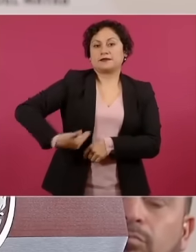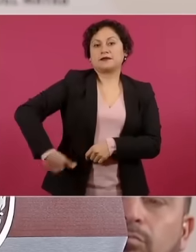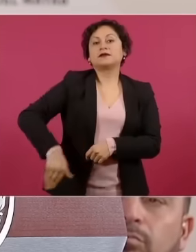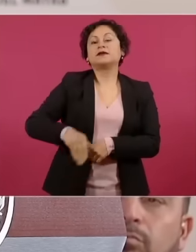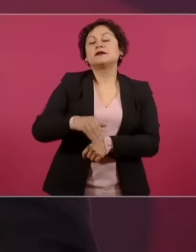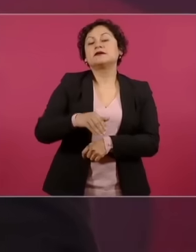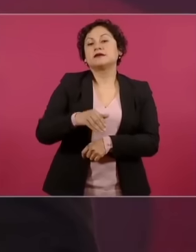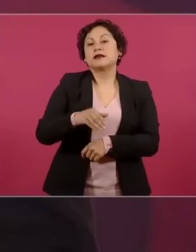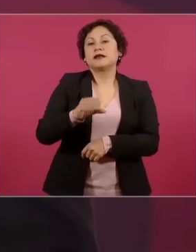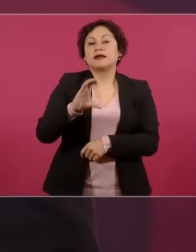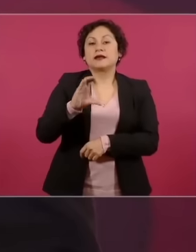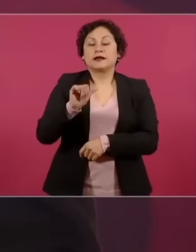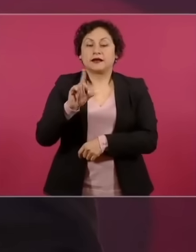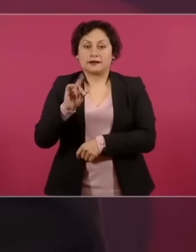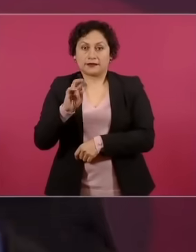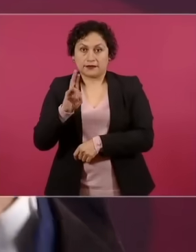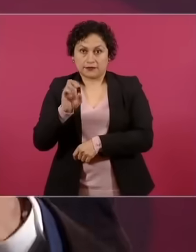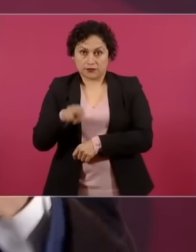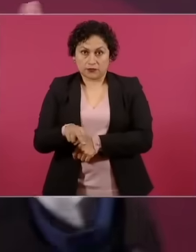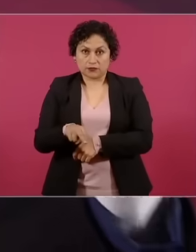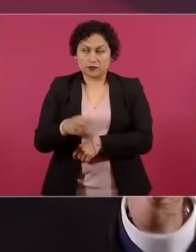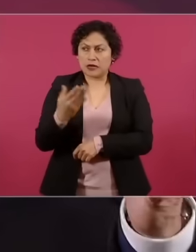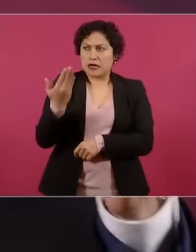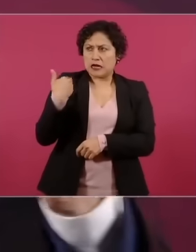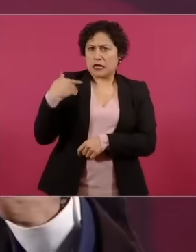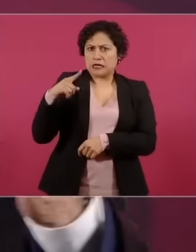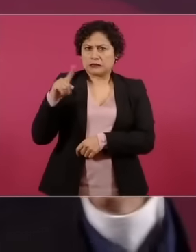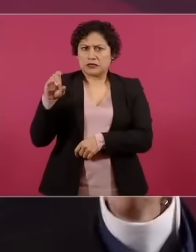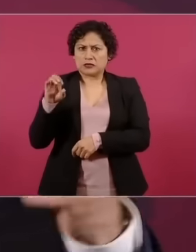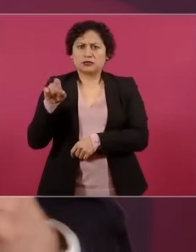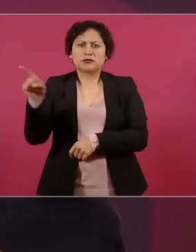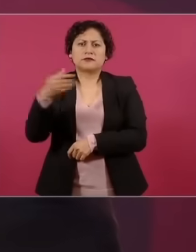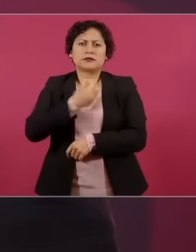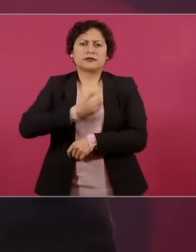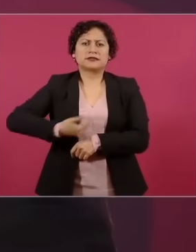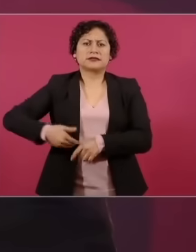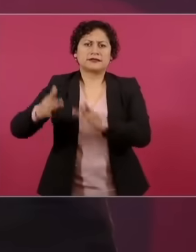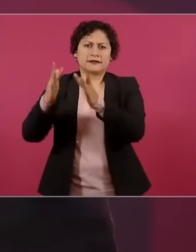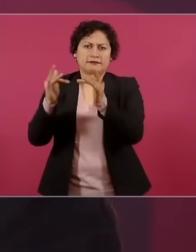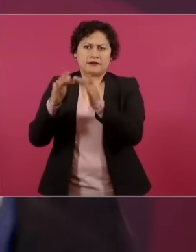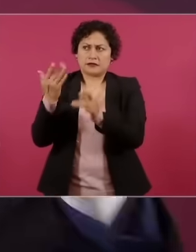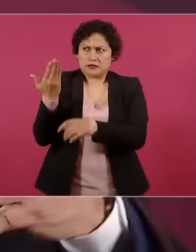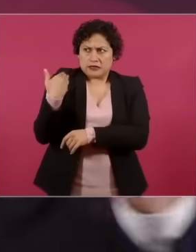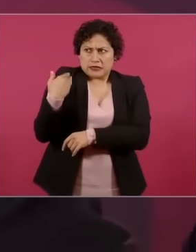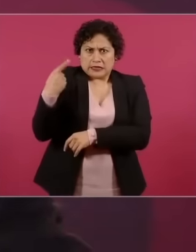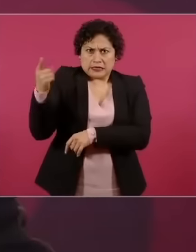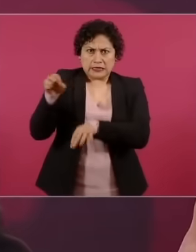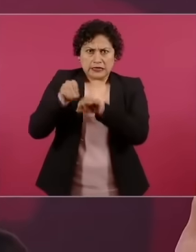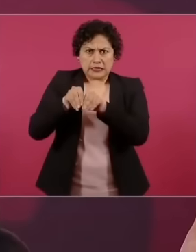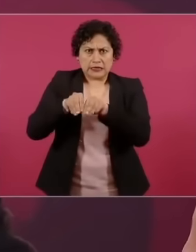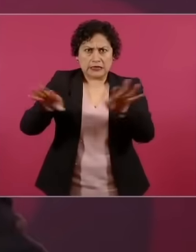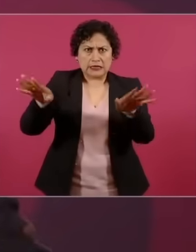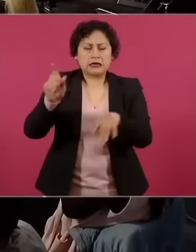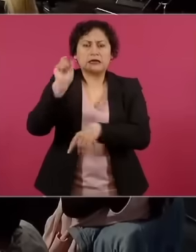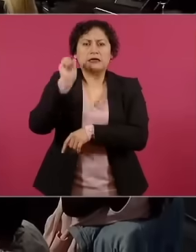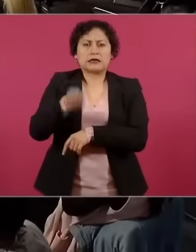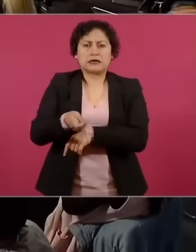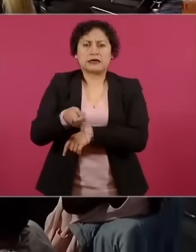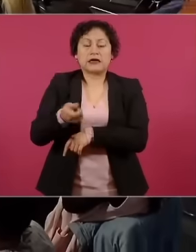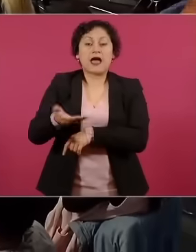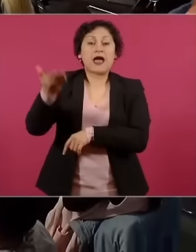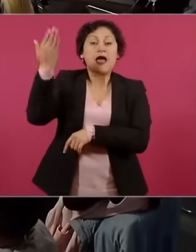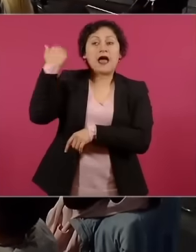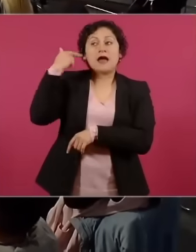Sarkozy, el presidente de Francia, que mandaba más García Luna